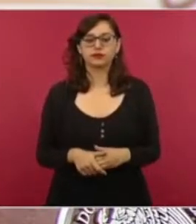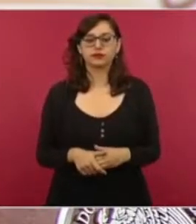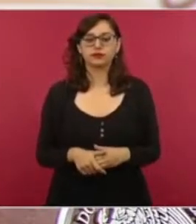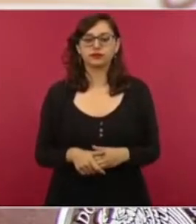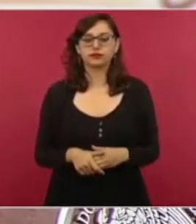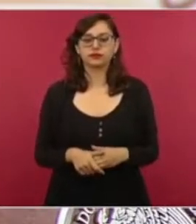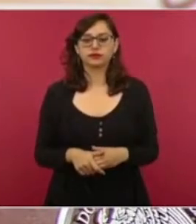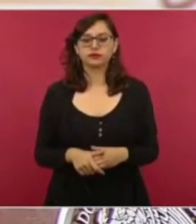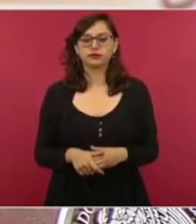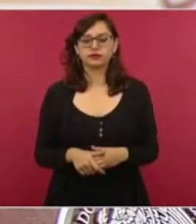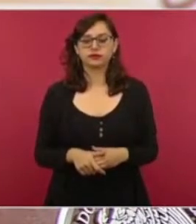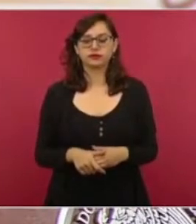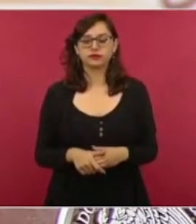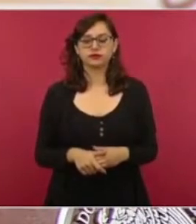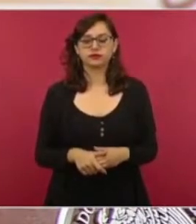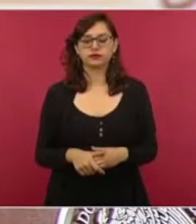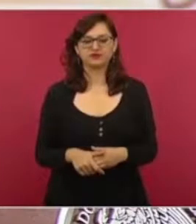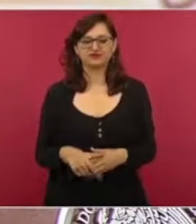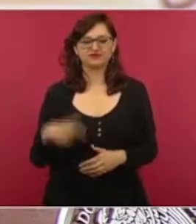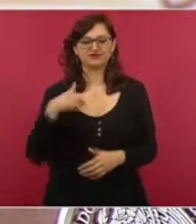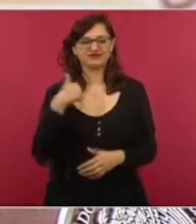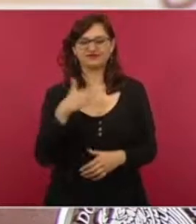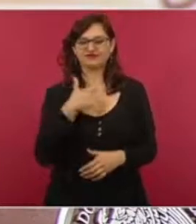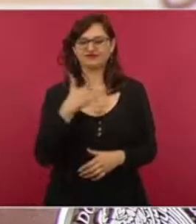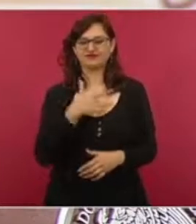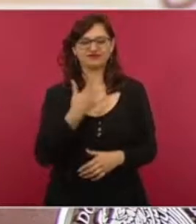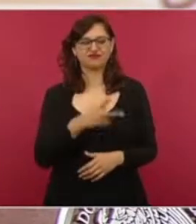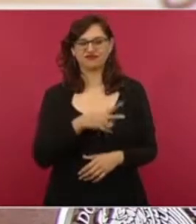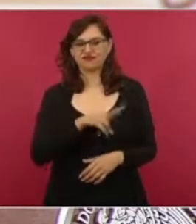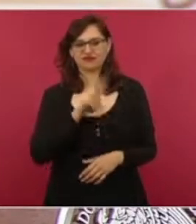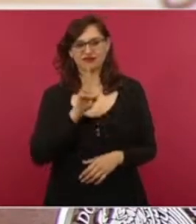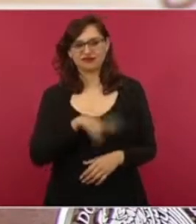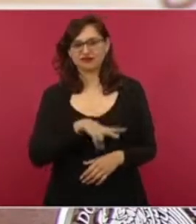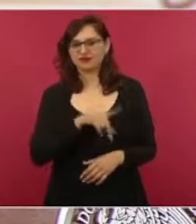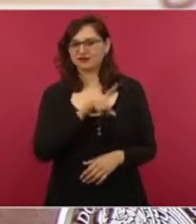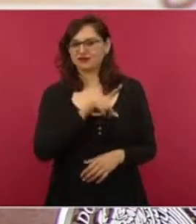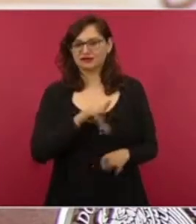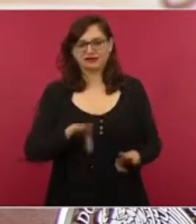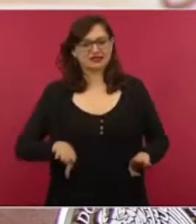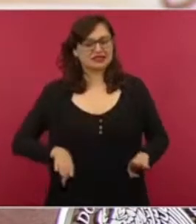de mal gusto y muy